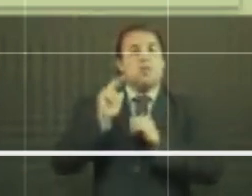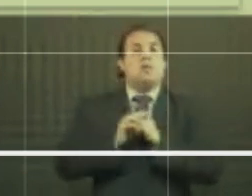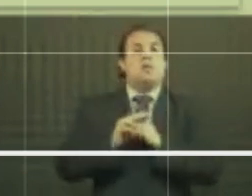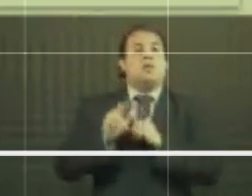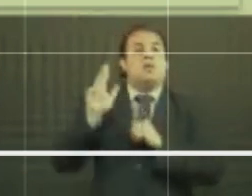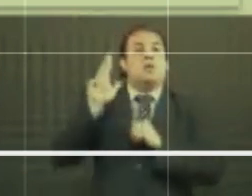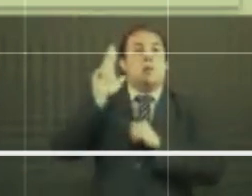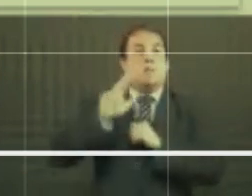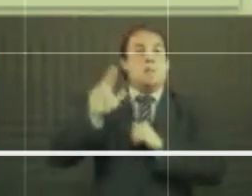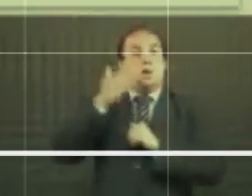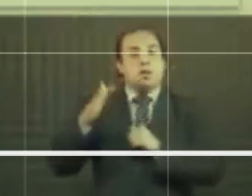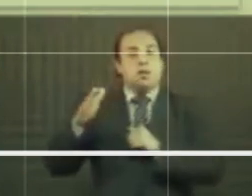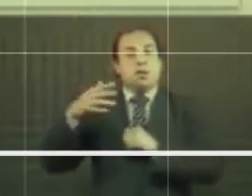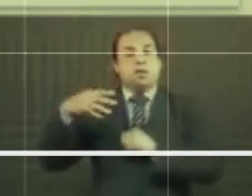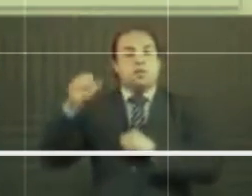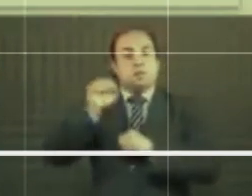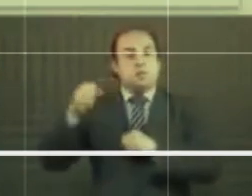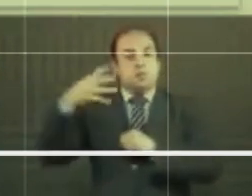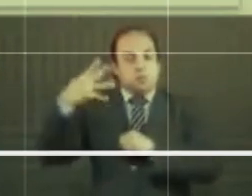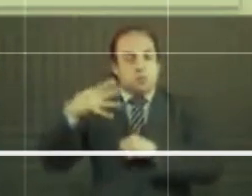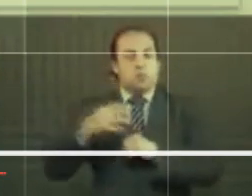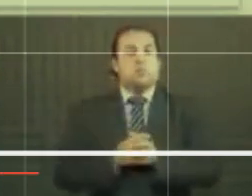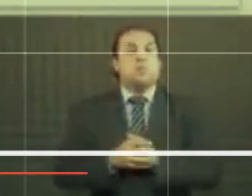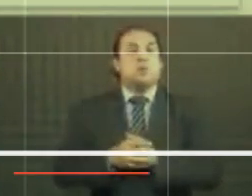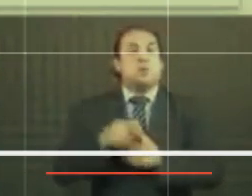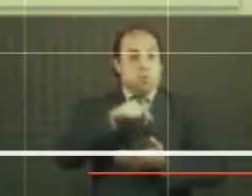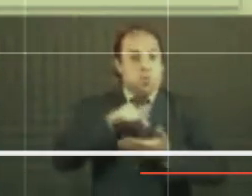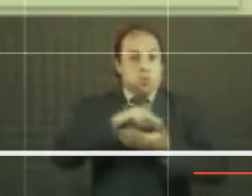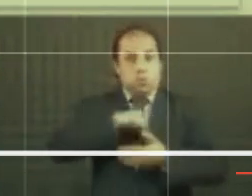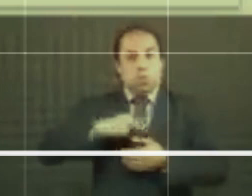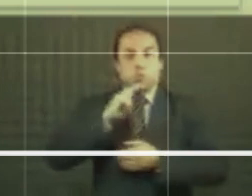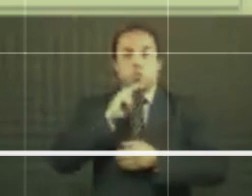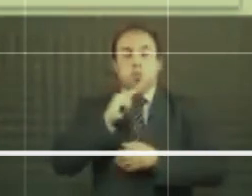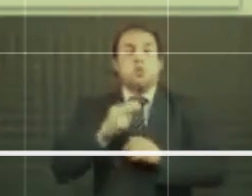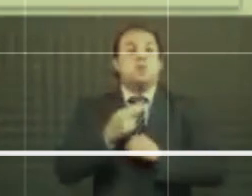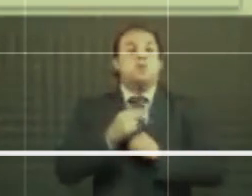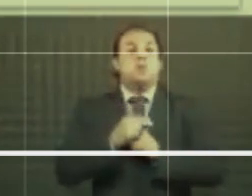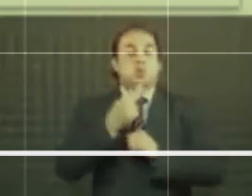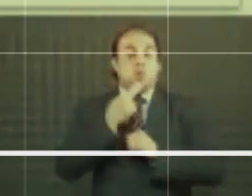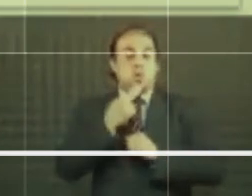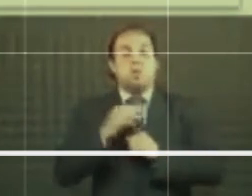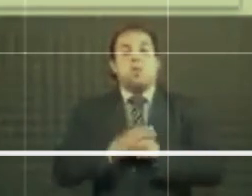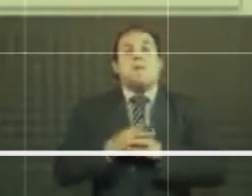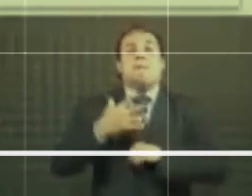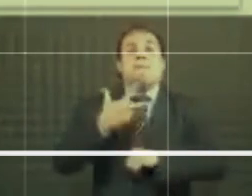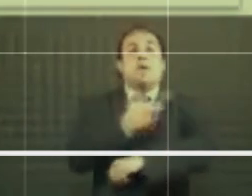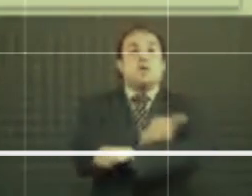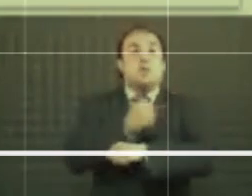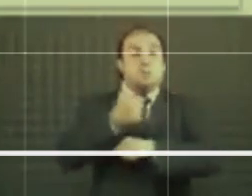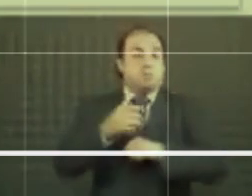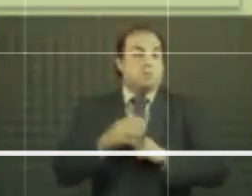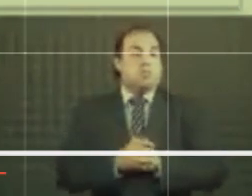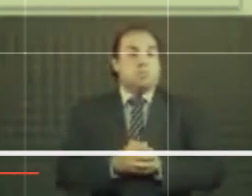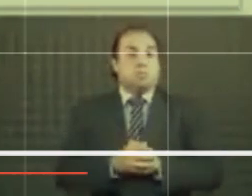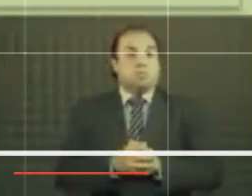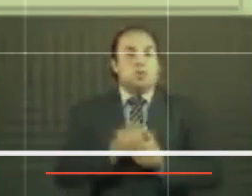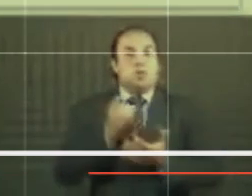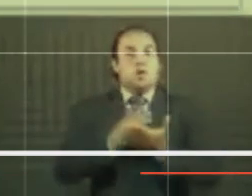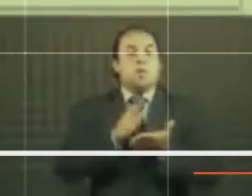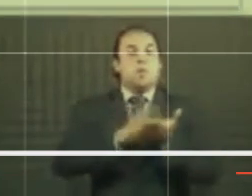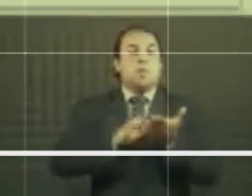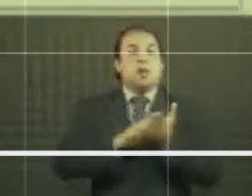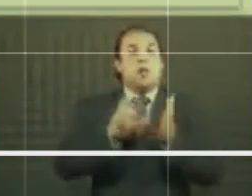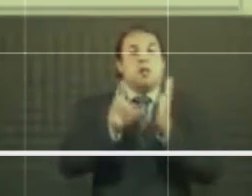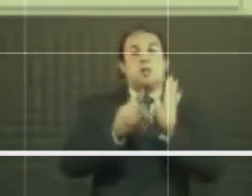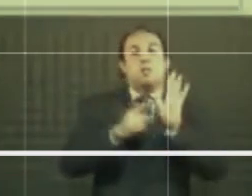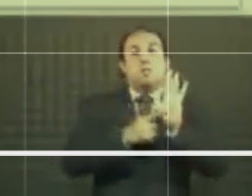10 al sábado 14 de agosto en las sedes que estamos utilizando para la vacunación de primera dosis. Los únicos requisitos son llevar una identificación que